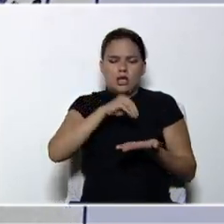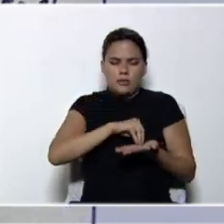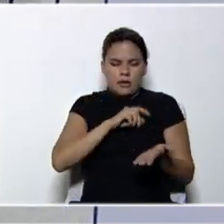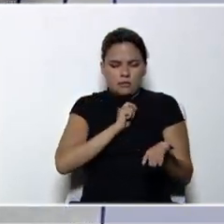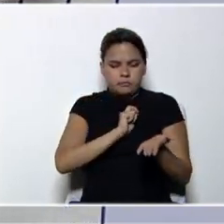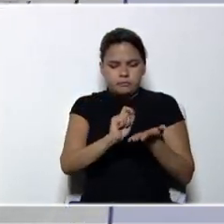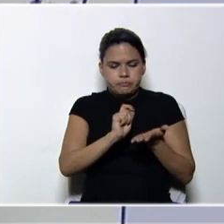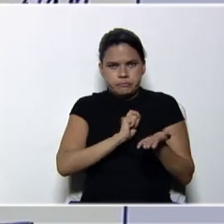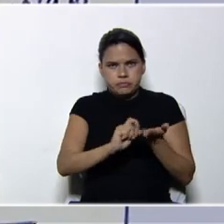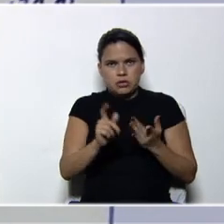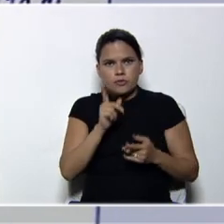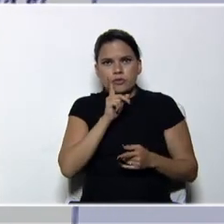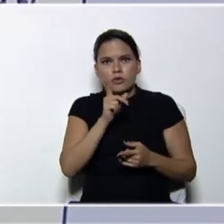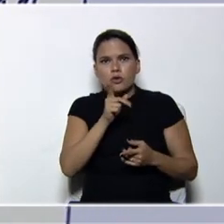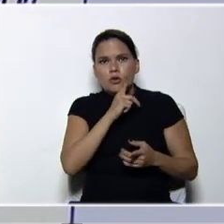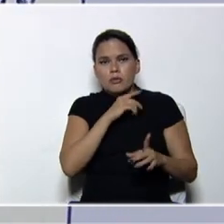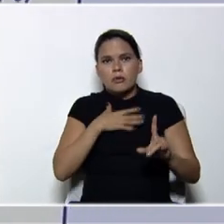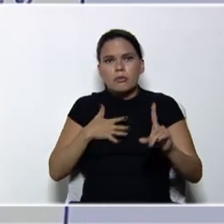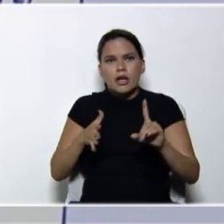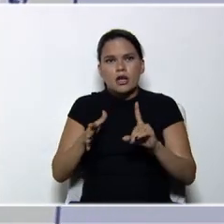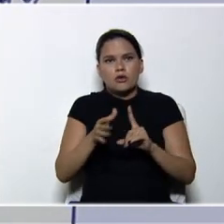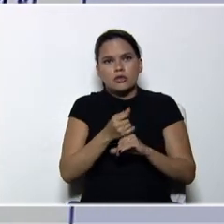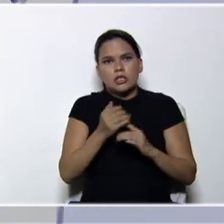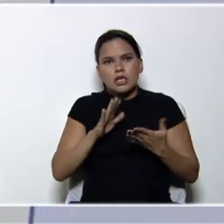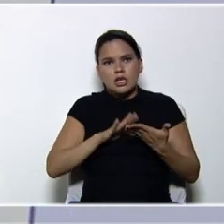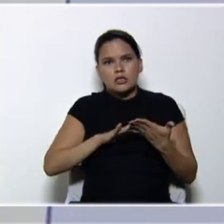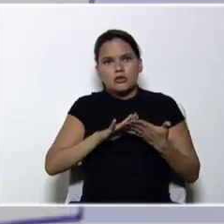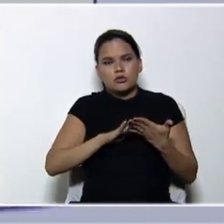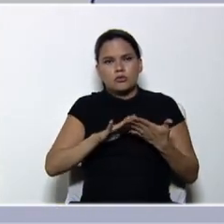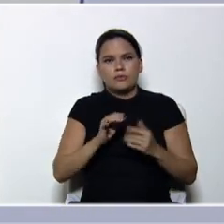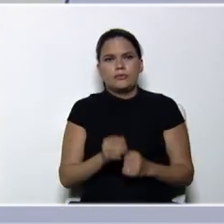¿verdad?, para conseguir la solución.